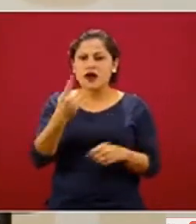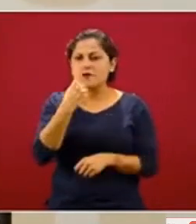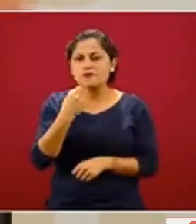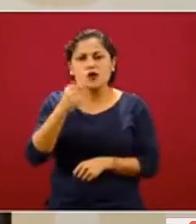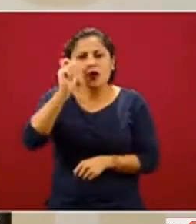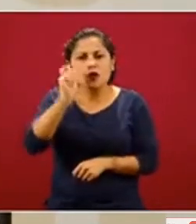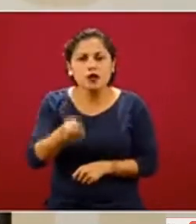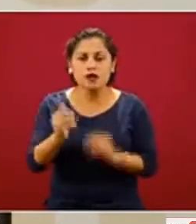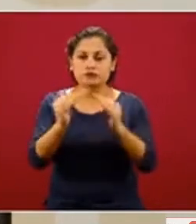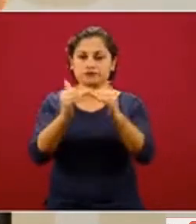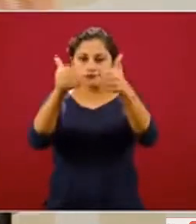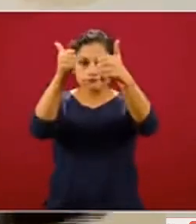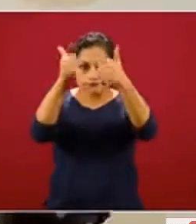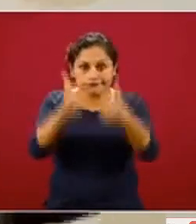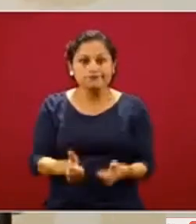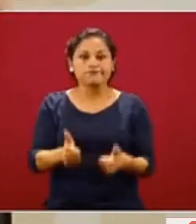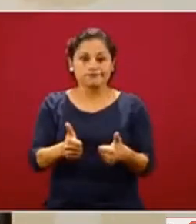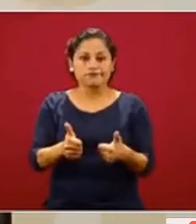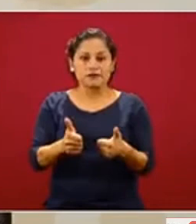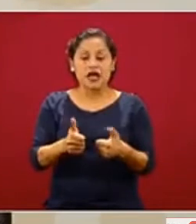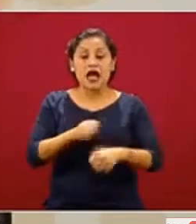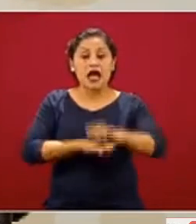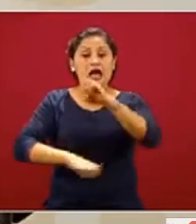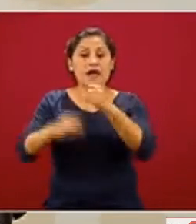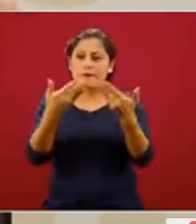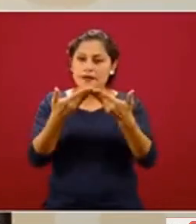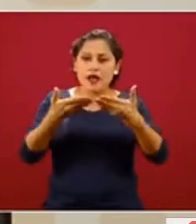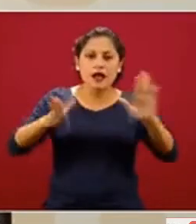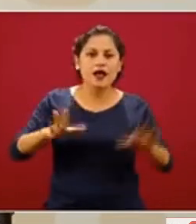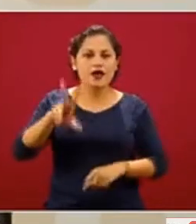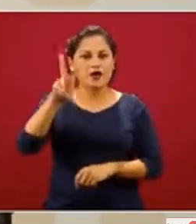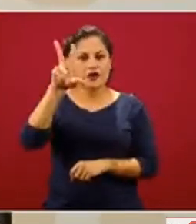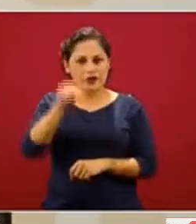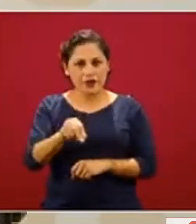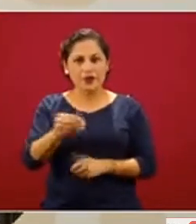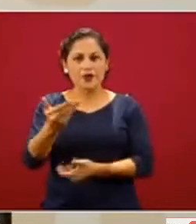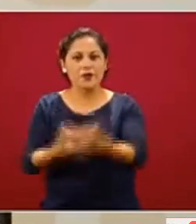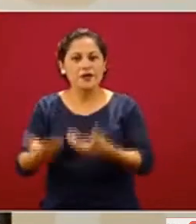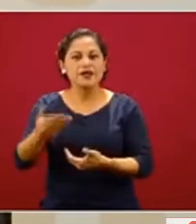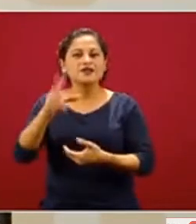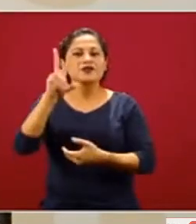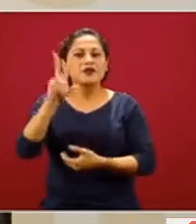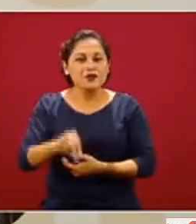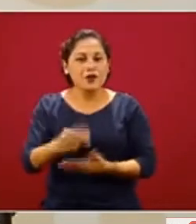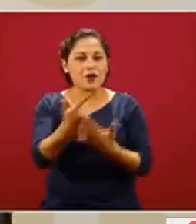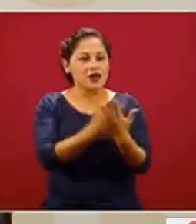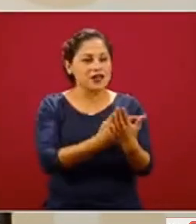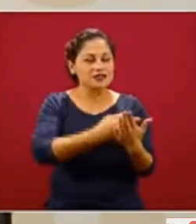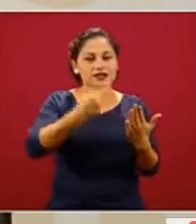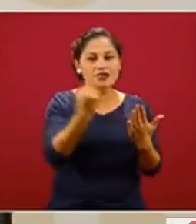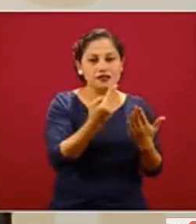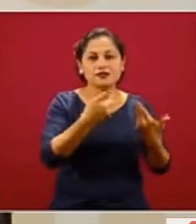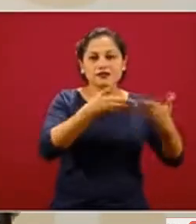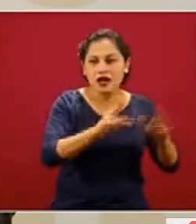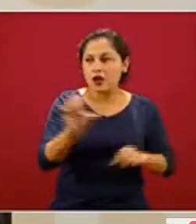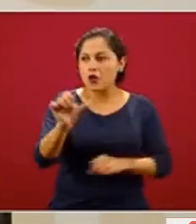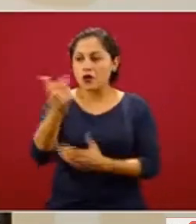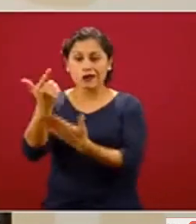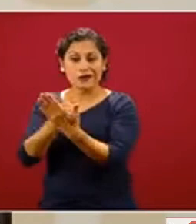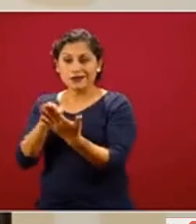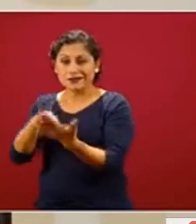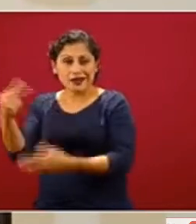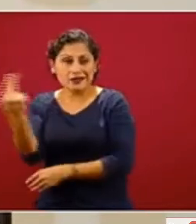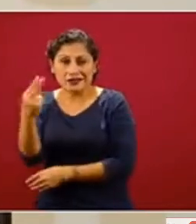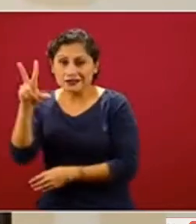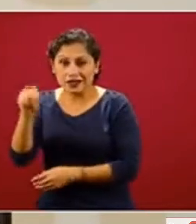sus casas, que no abran las empresas, que no abran los comercios, que no sean esenciales. No hay una justificación de ello